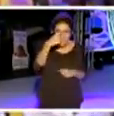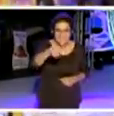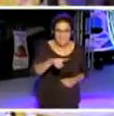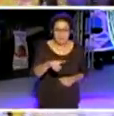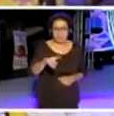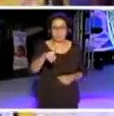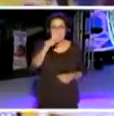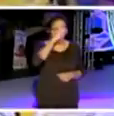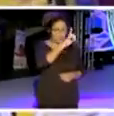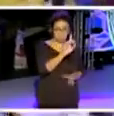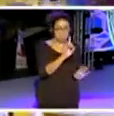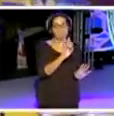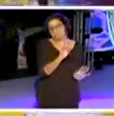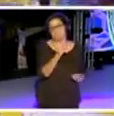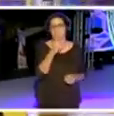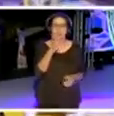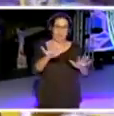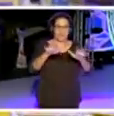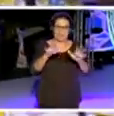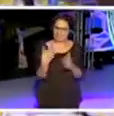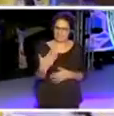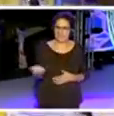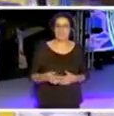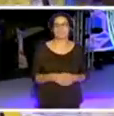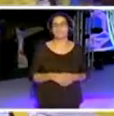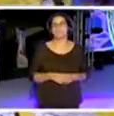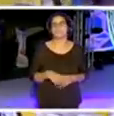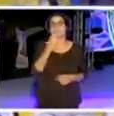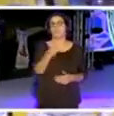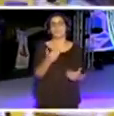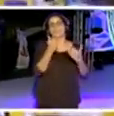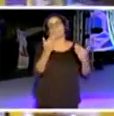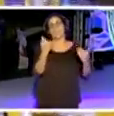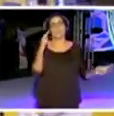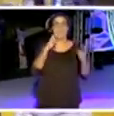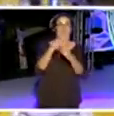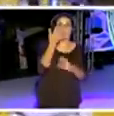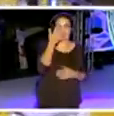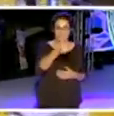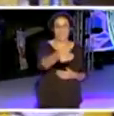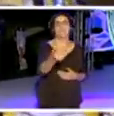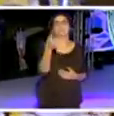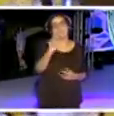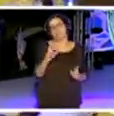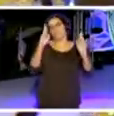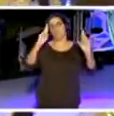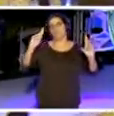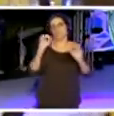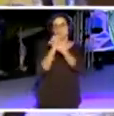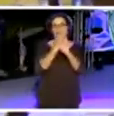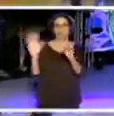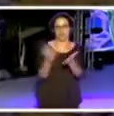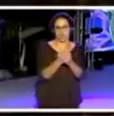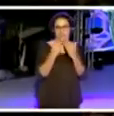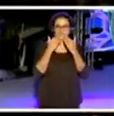se la saben, pues bueno, ahora se la aprenden. Bueno, muchísimas gracias, nos vemos en carnaval. Y muchísima suerte a todas las murgas. Gracias.